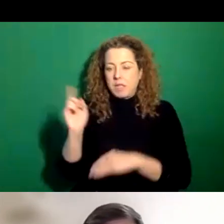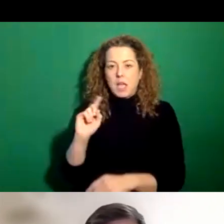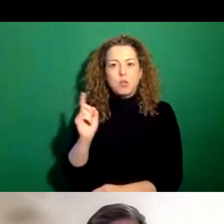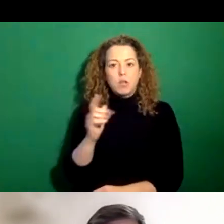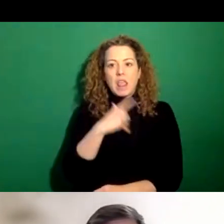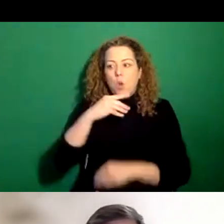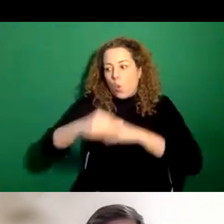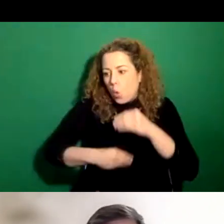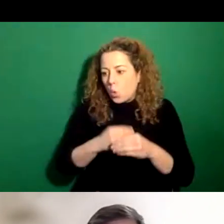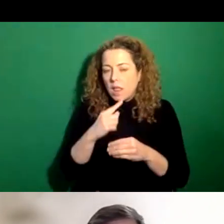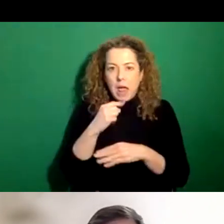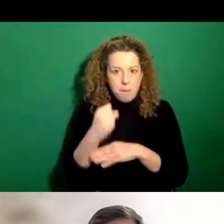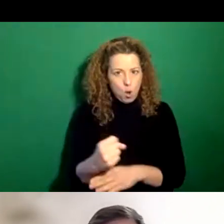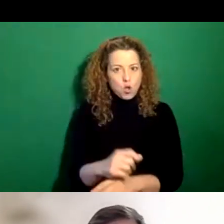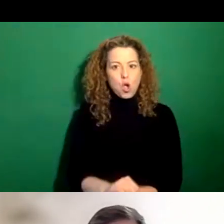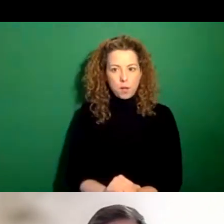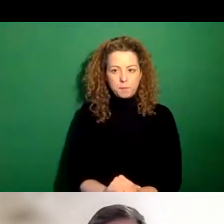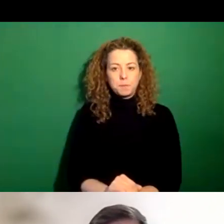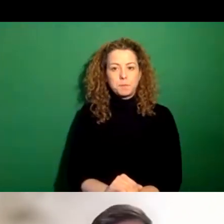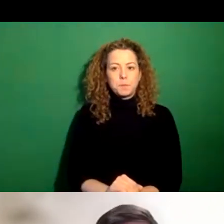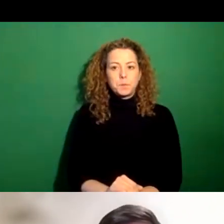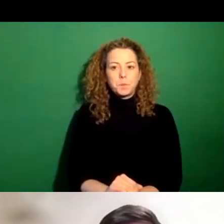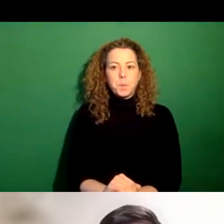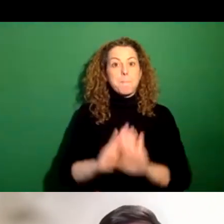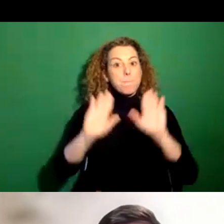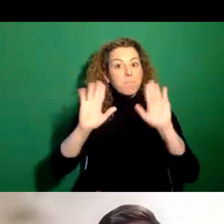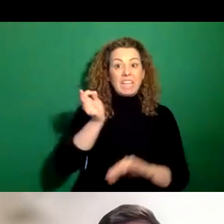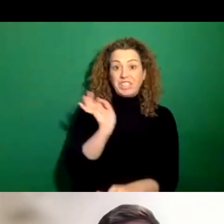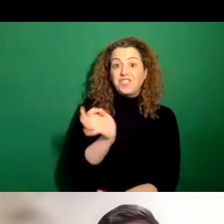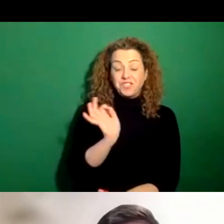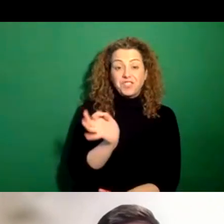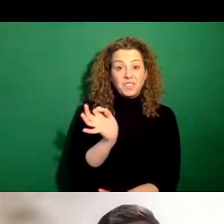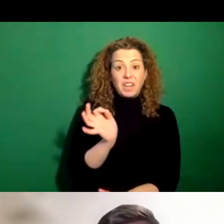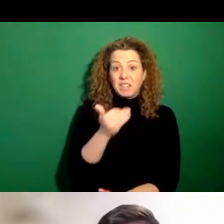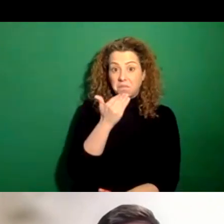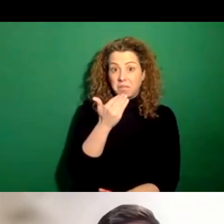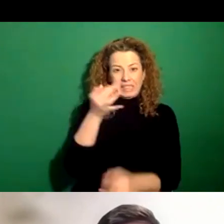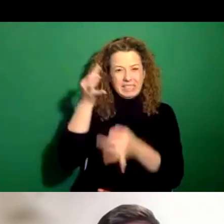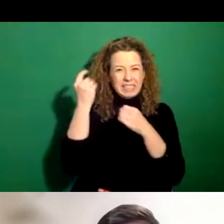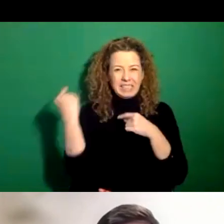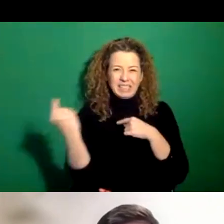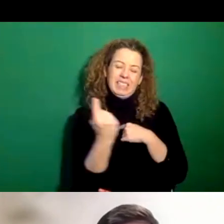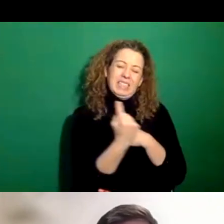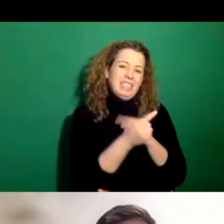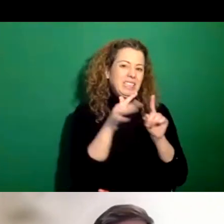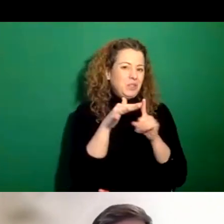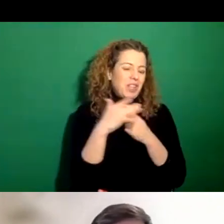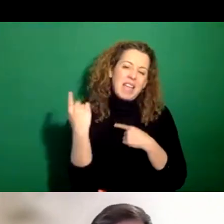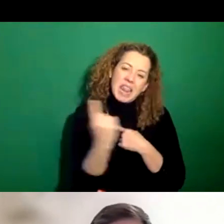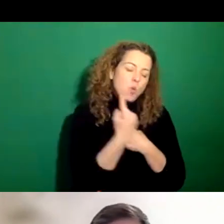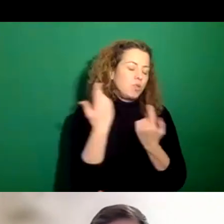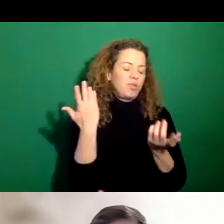utiliza como apoyo. Pero es verdad que estamos prácticamente caso por caso. Es algo que Claro. se tiene